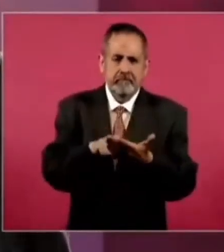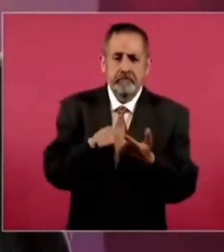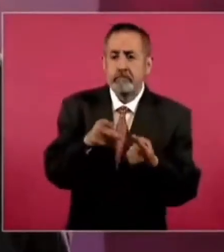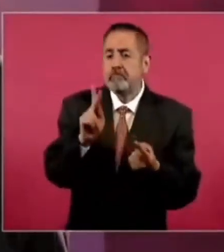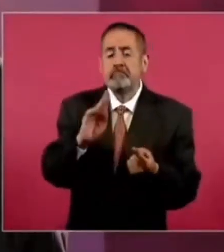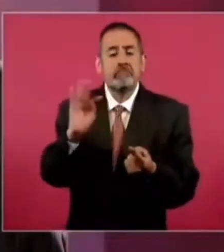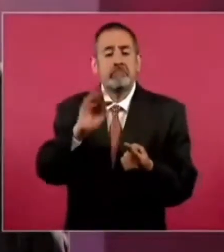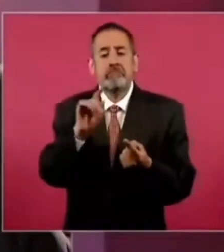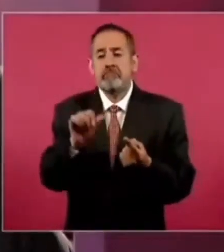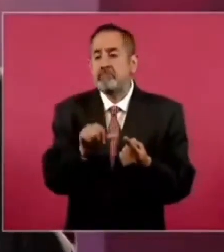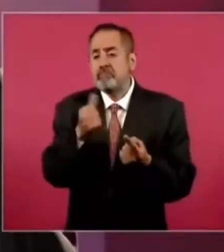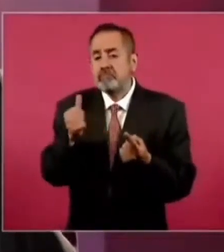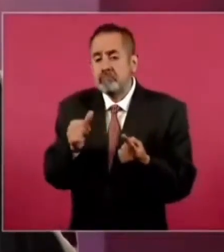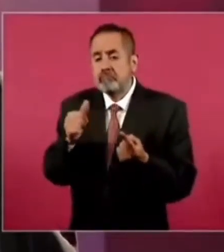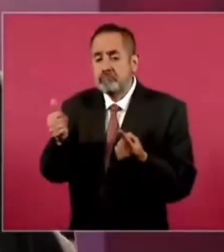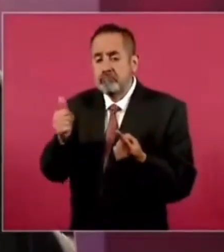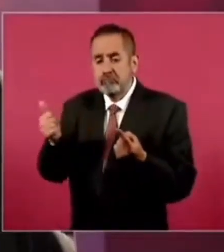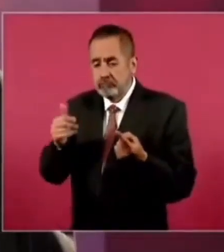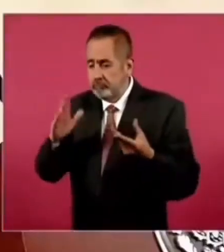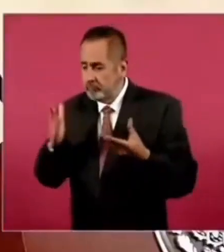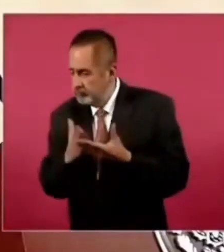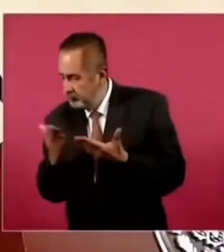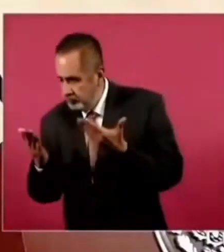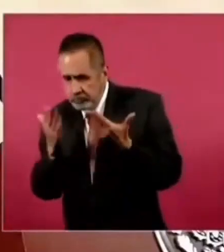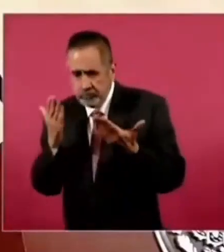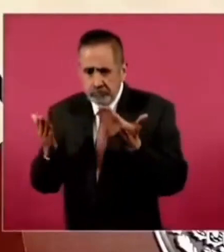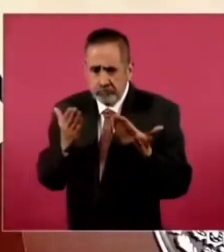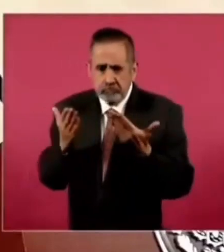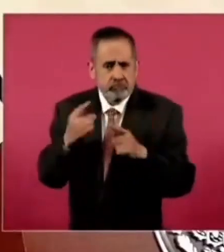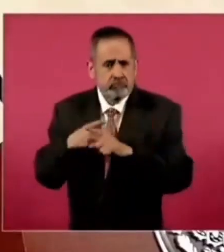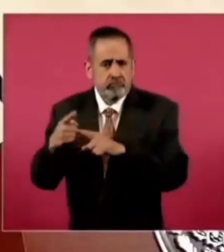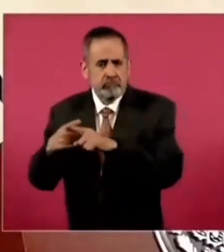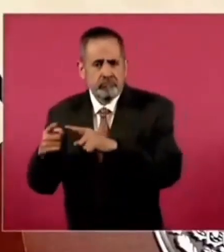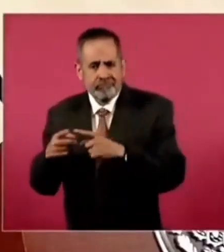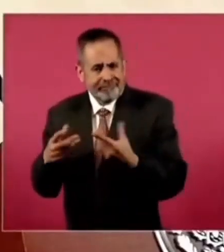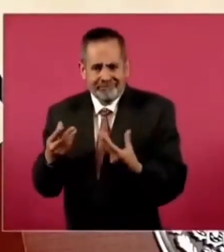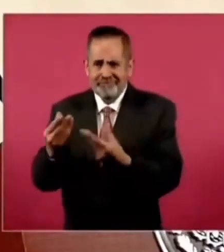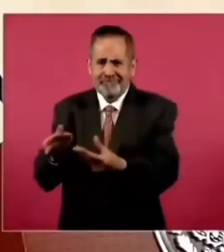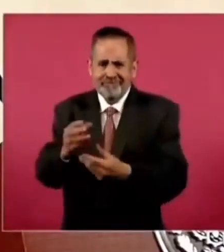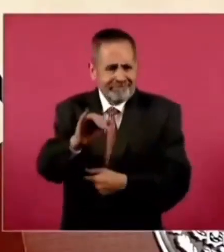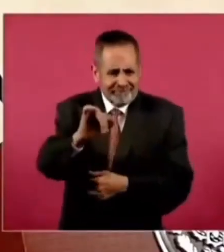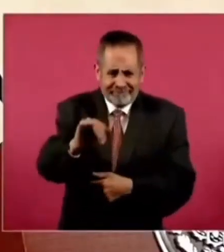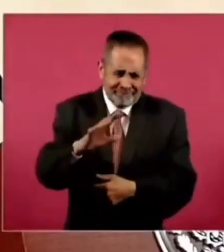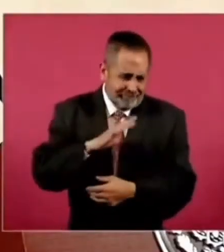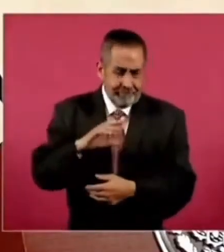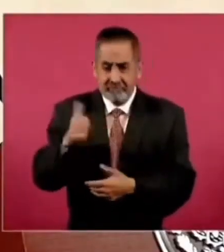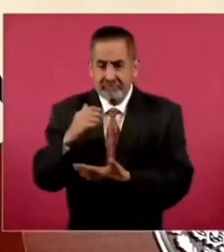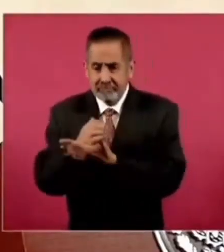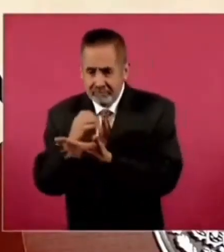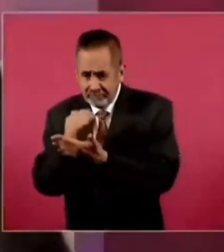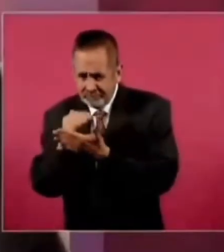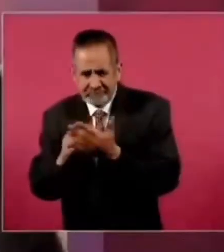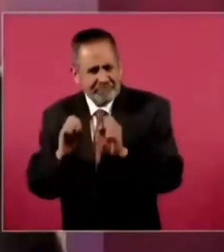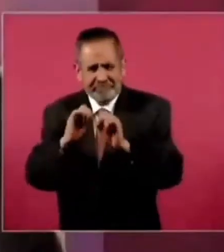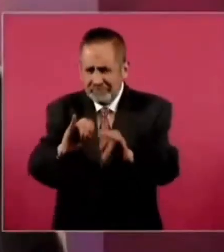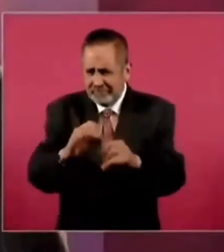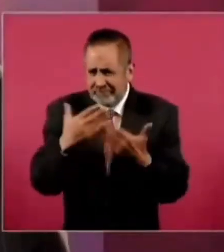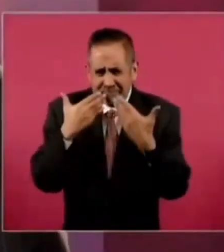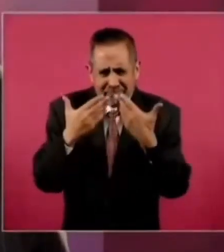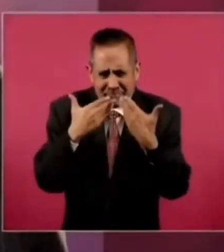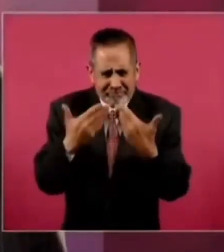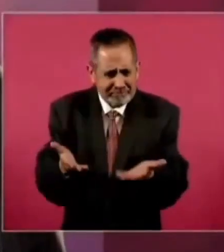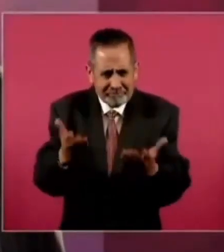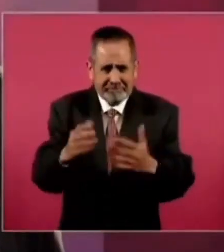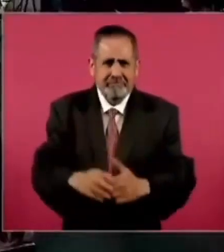si se pueden tener libros de consulta o otros cuadernillos también.